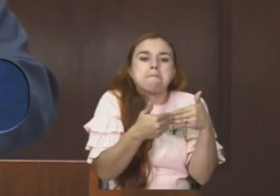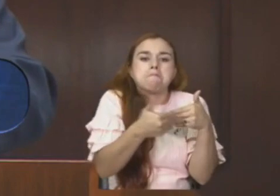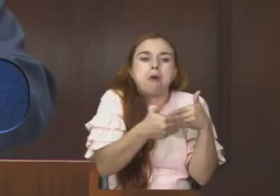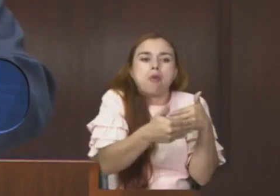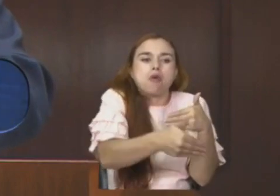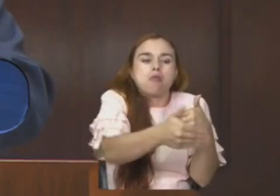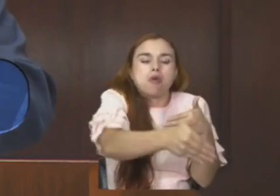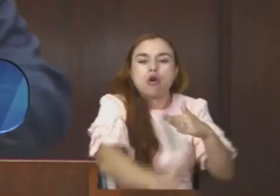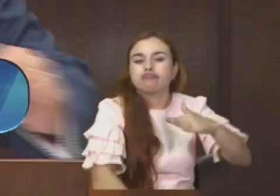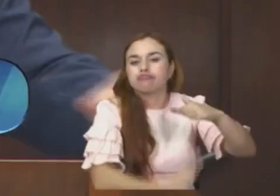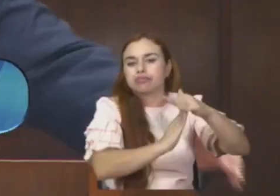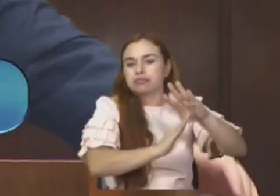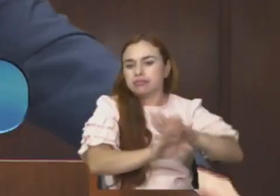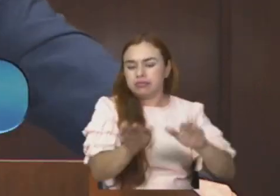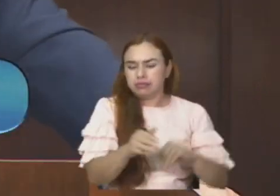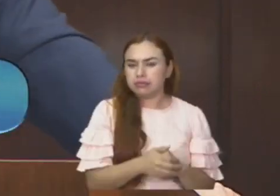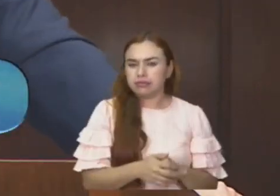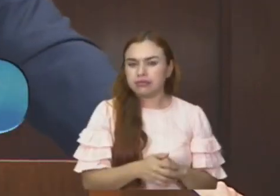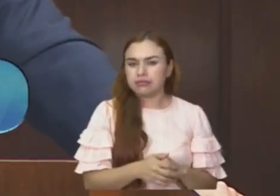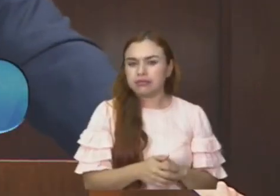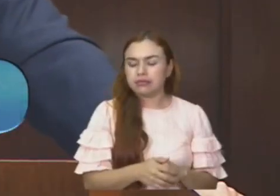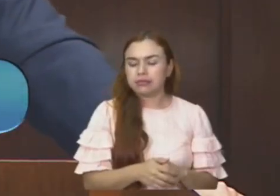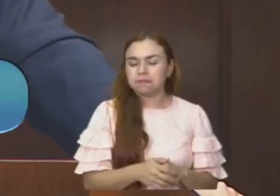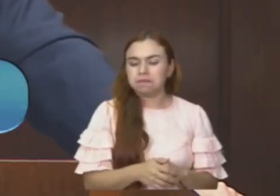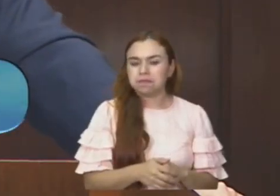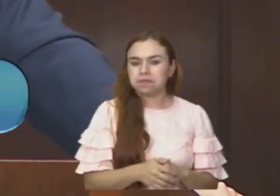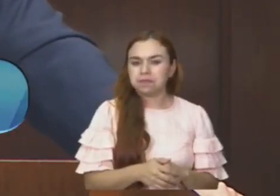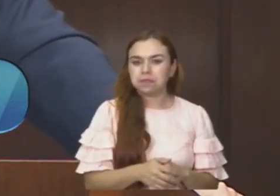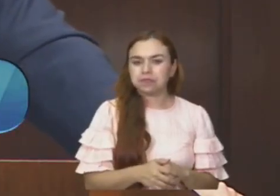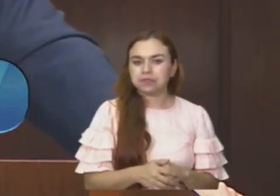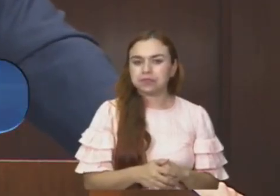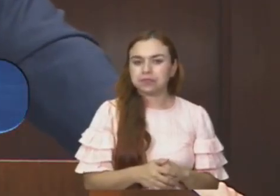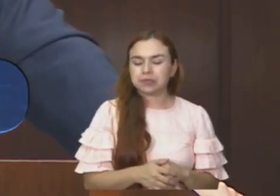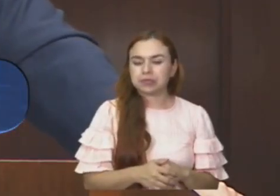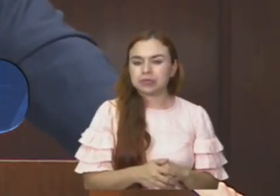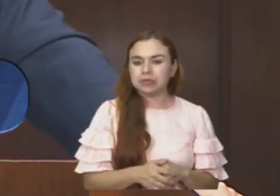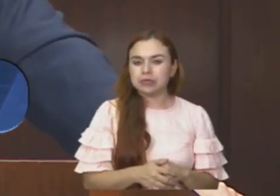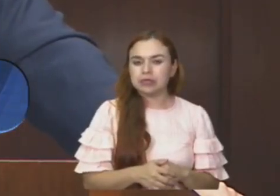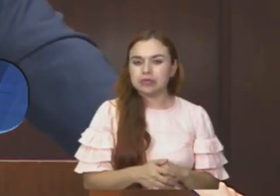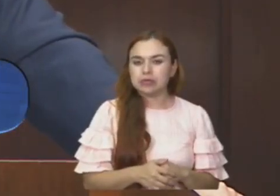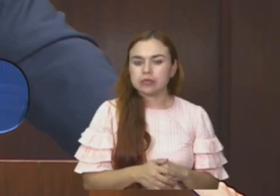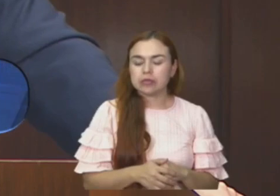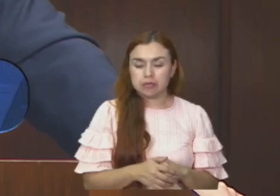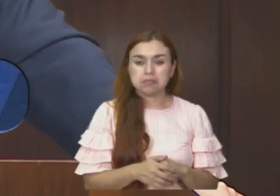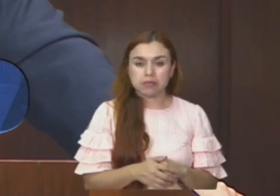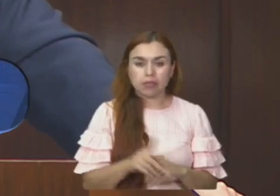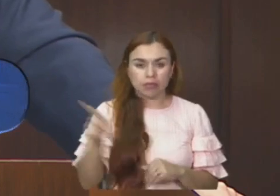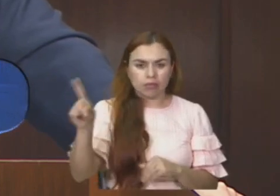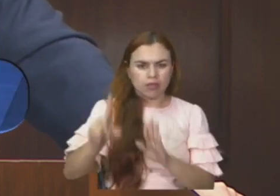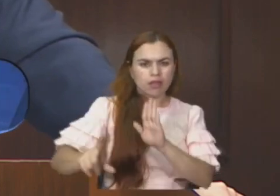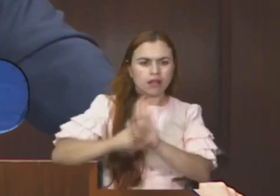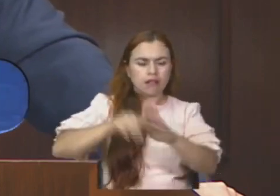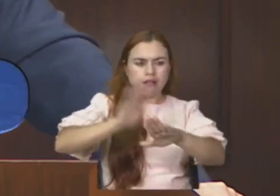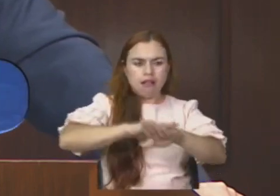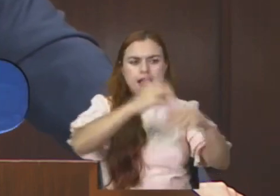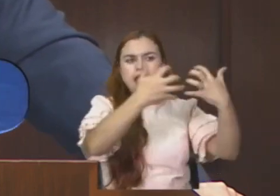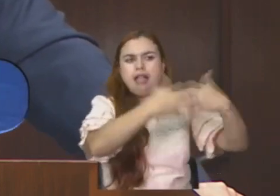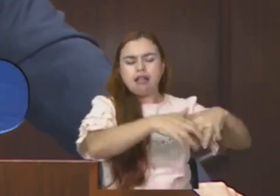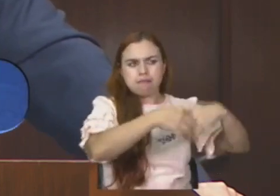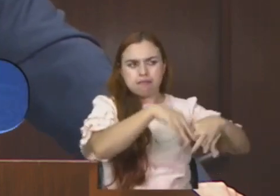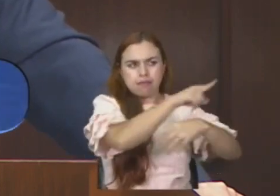contrato. La ley no prohíbe el otorgamiento de una concesión para operaciones mineras a una empresa que